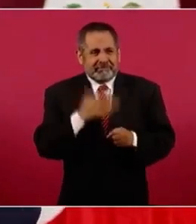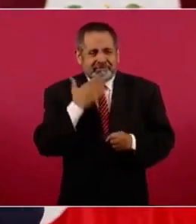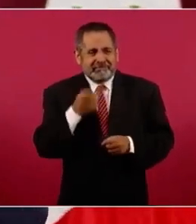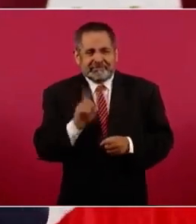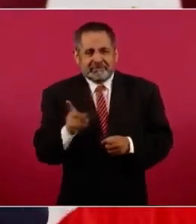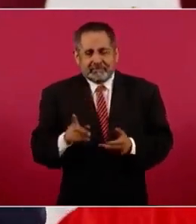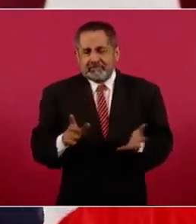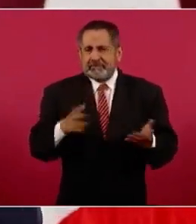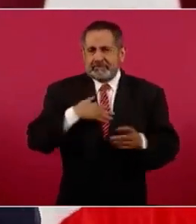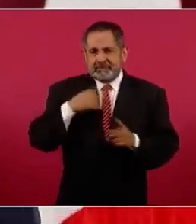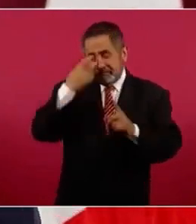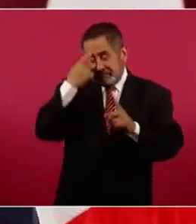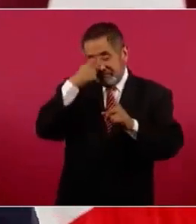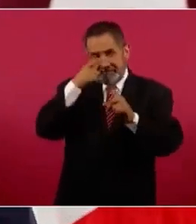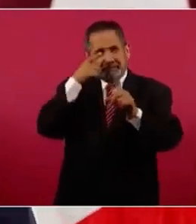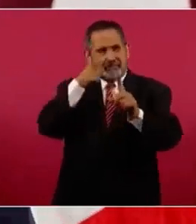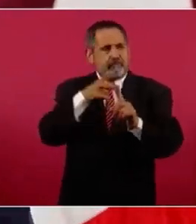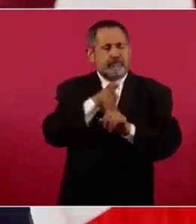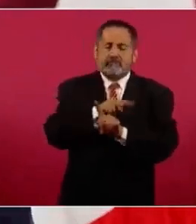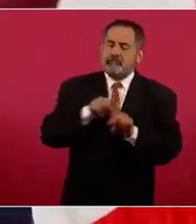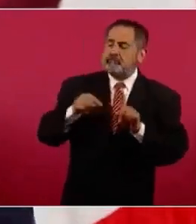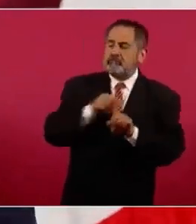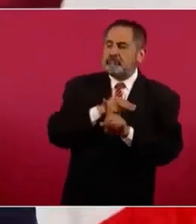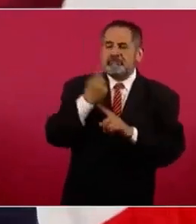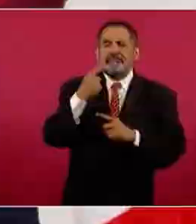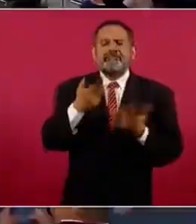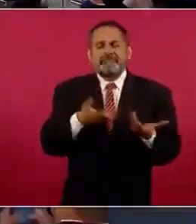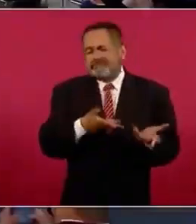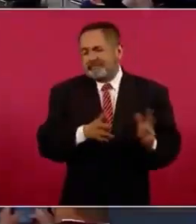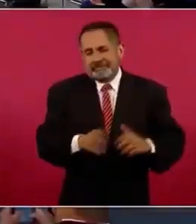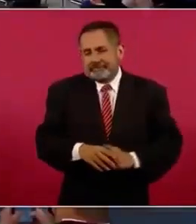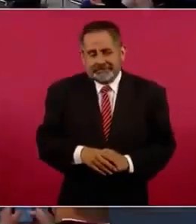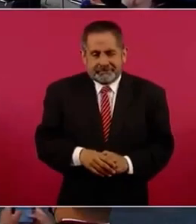Entonces, ¿qué objetividad puede haber?